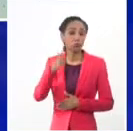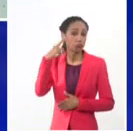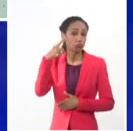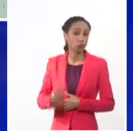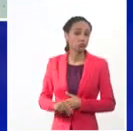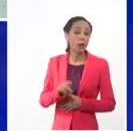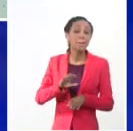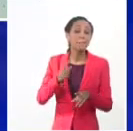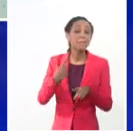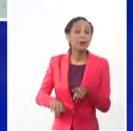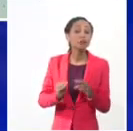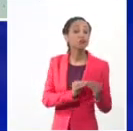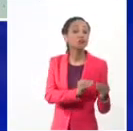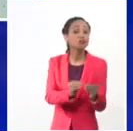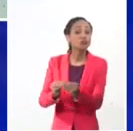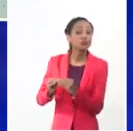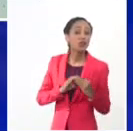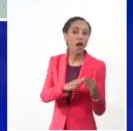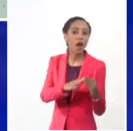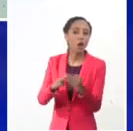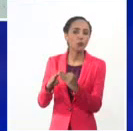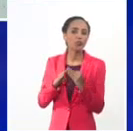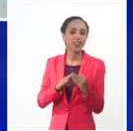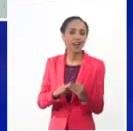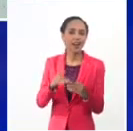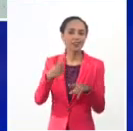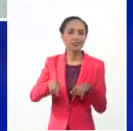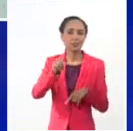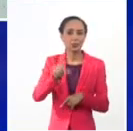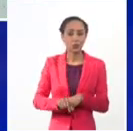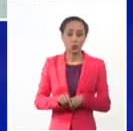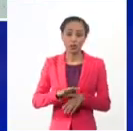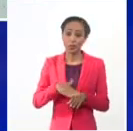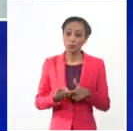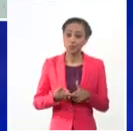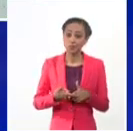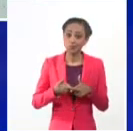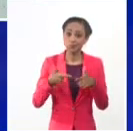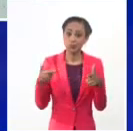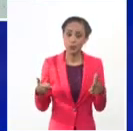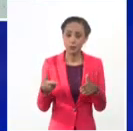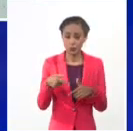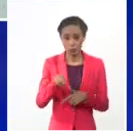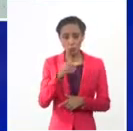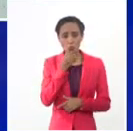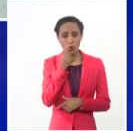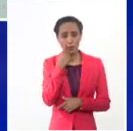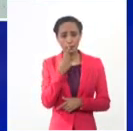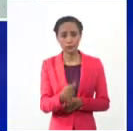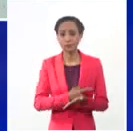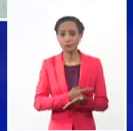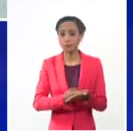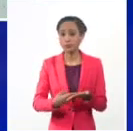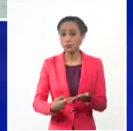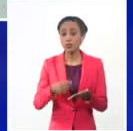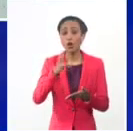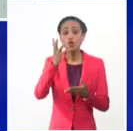comunidad. Como se puede apreciar ahí, en la semana 48 se